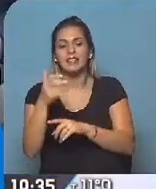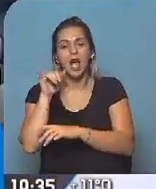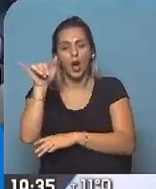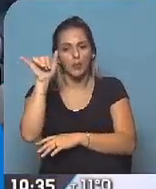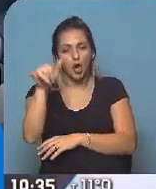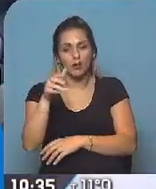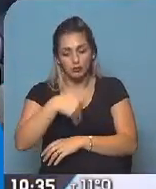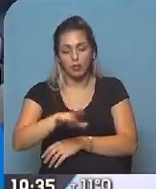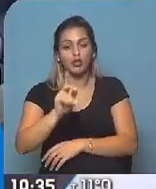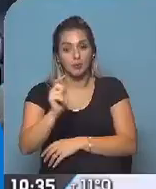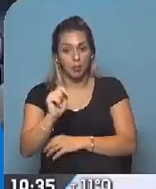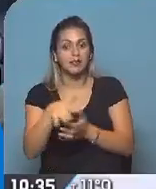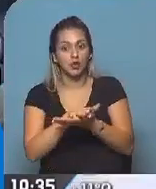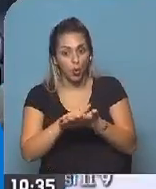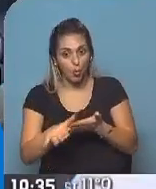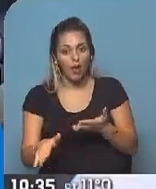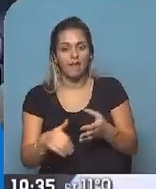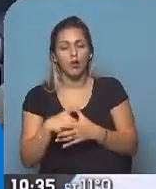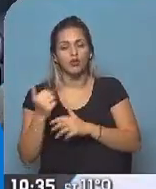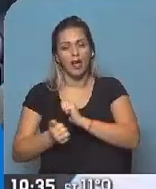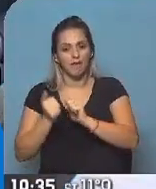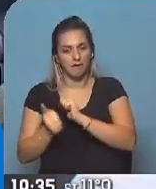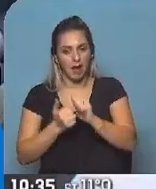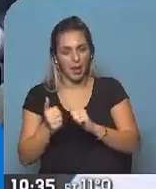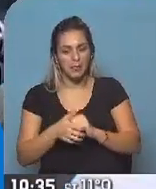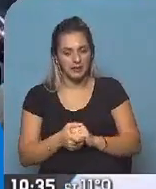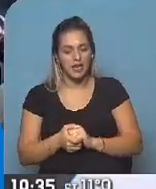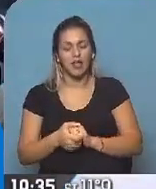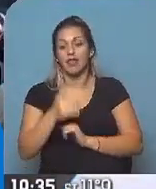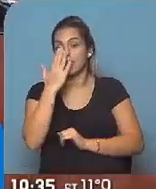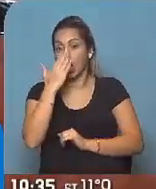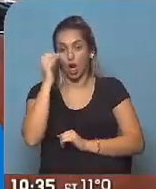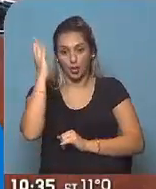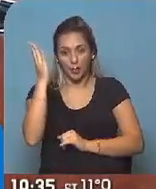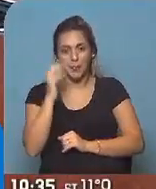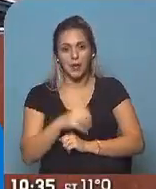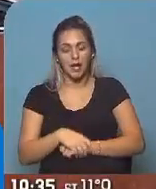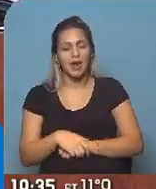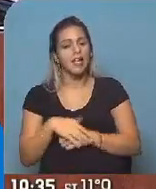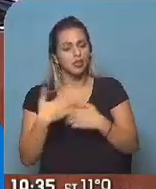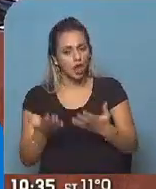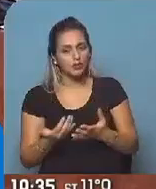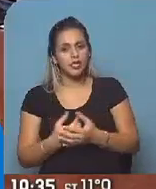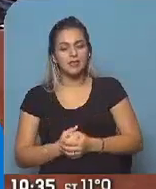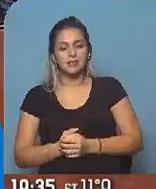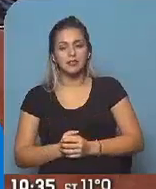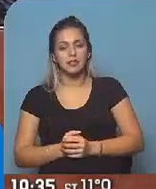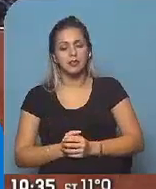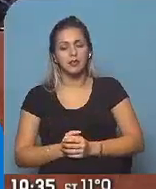los próximos meses nuevos de la fábrica de aviación de Córdoba. Es decir, que vamos a ir con